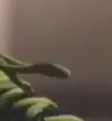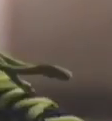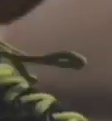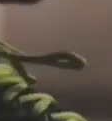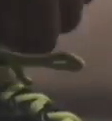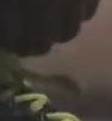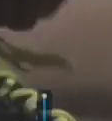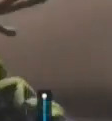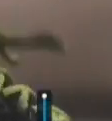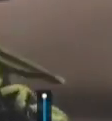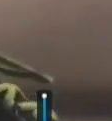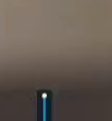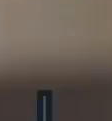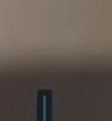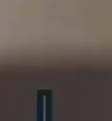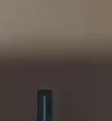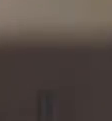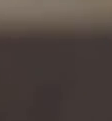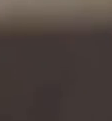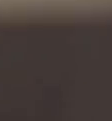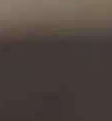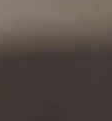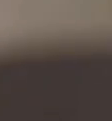como que no me aceptaba, sentía vergüenza.